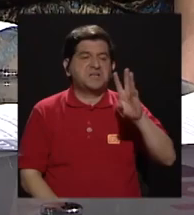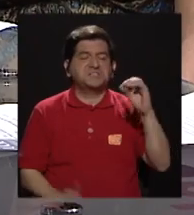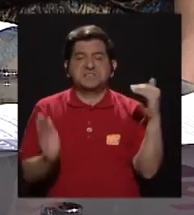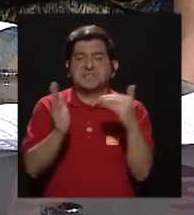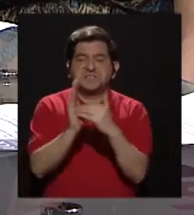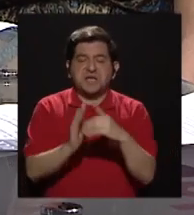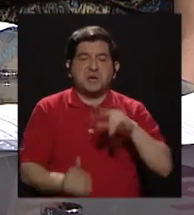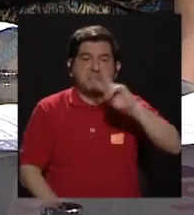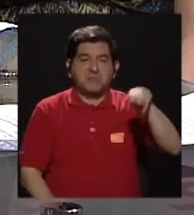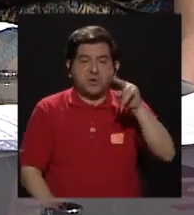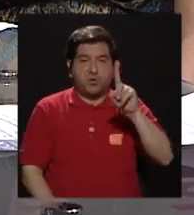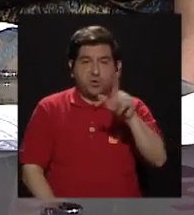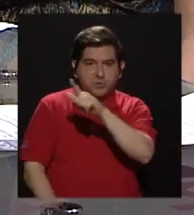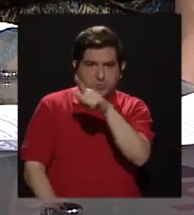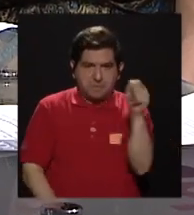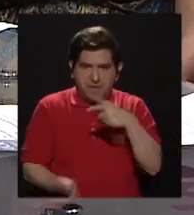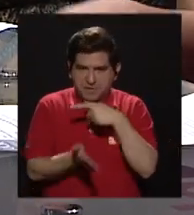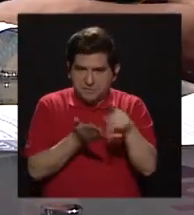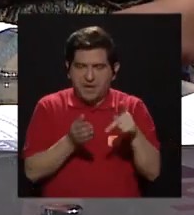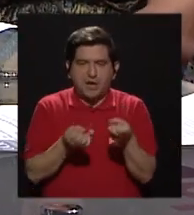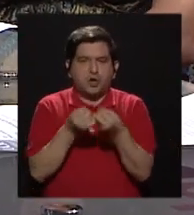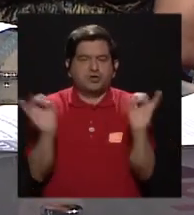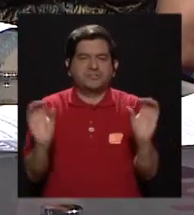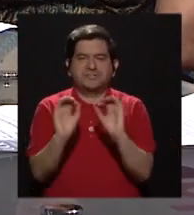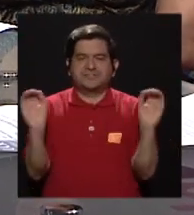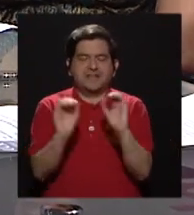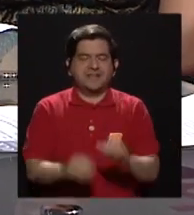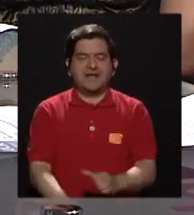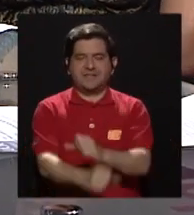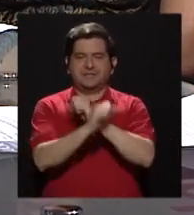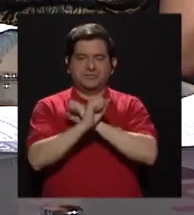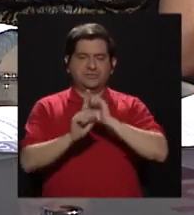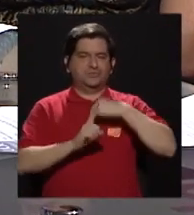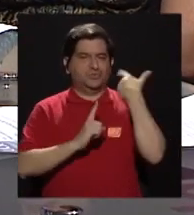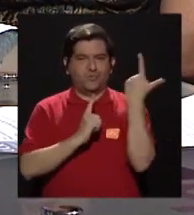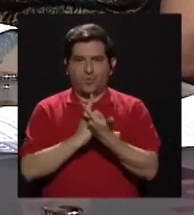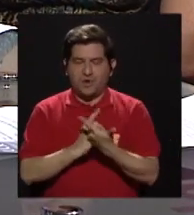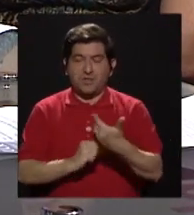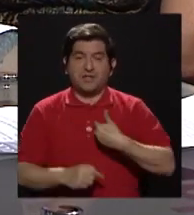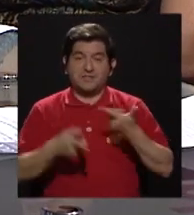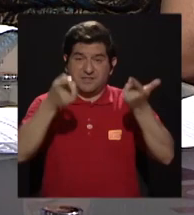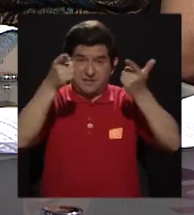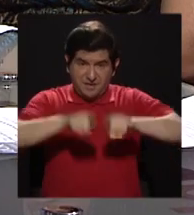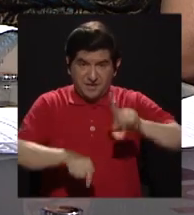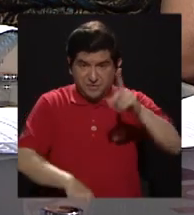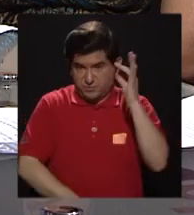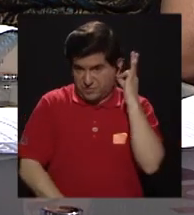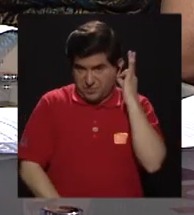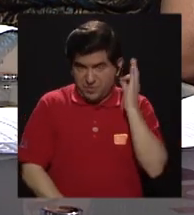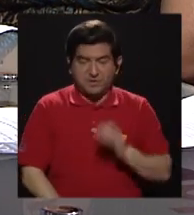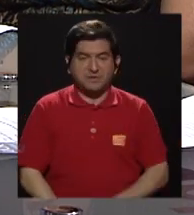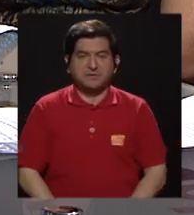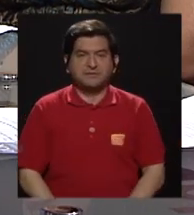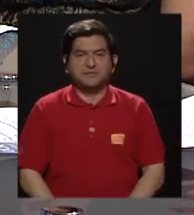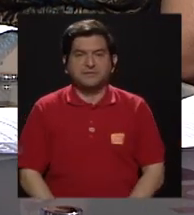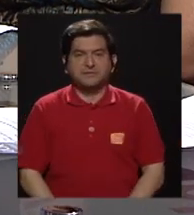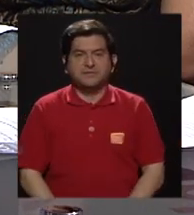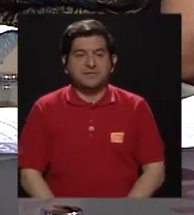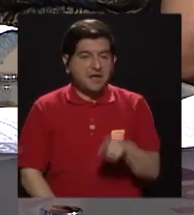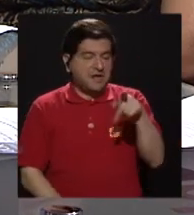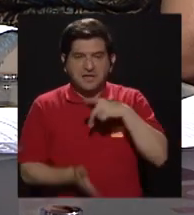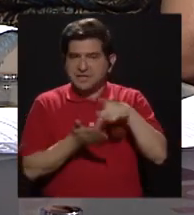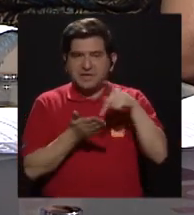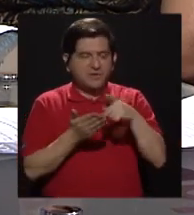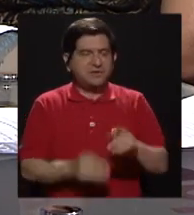mil colones mensuales sin ninguna prestación social. Tuvimos el caso de una chica que no le